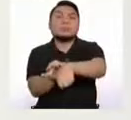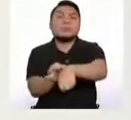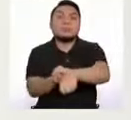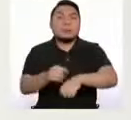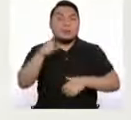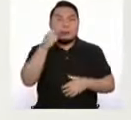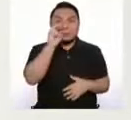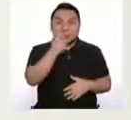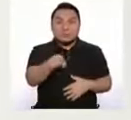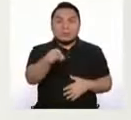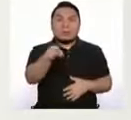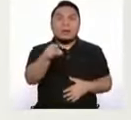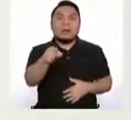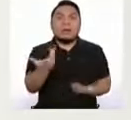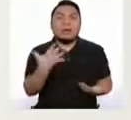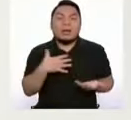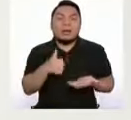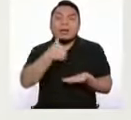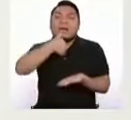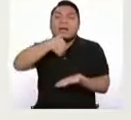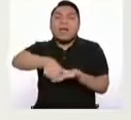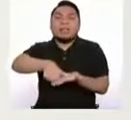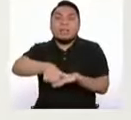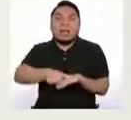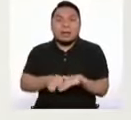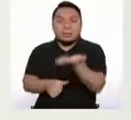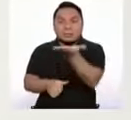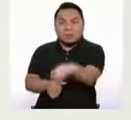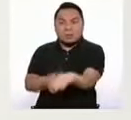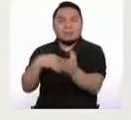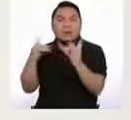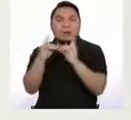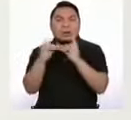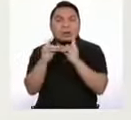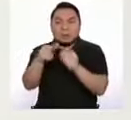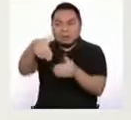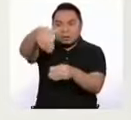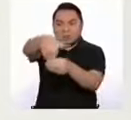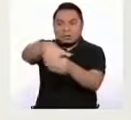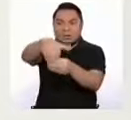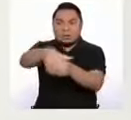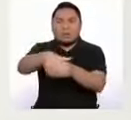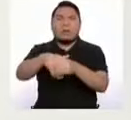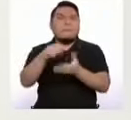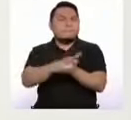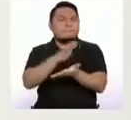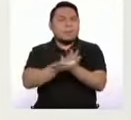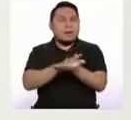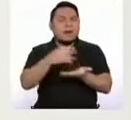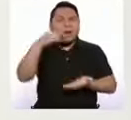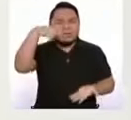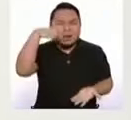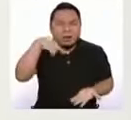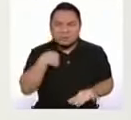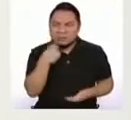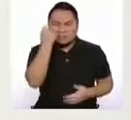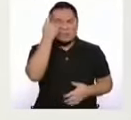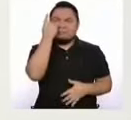un sobre encima de mi cama. Y dentro había un papel muy extraño que no podía comprender.